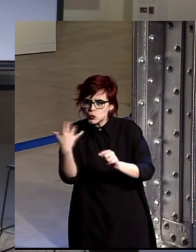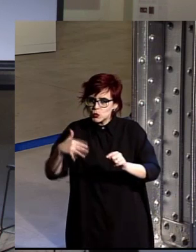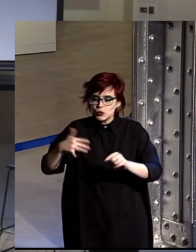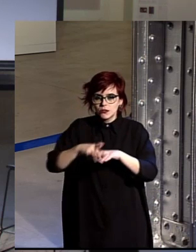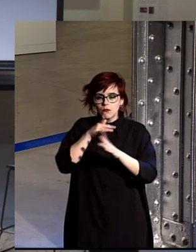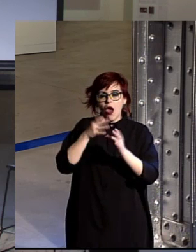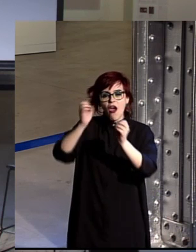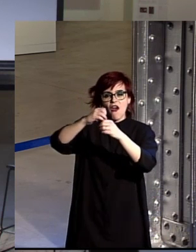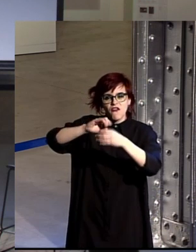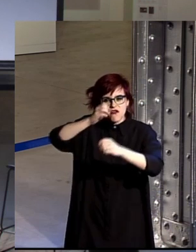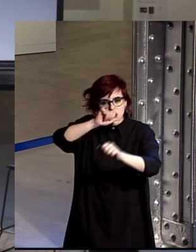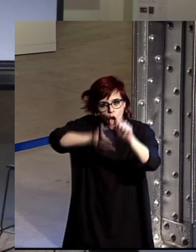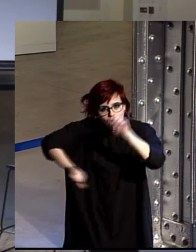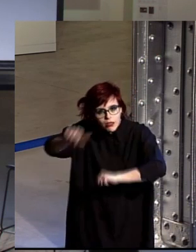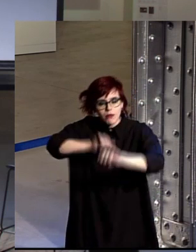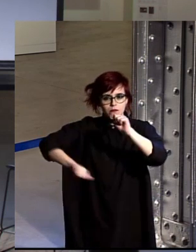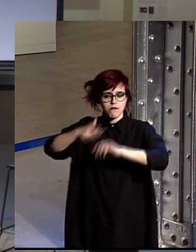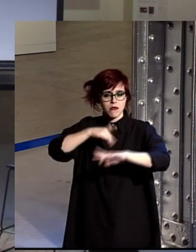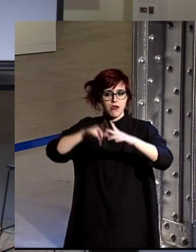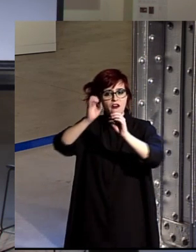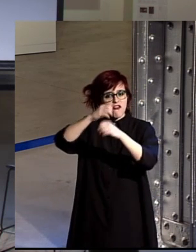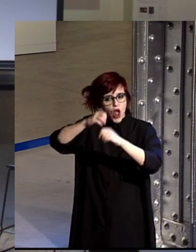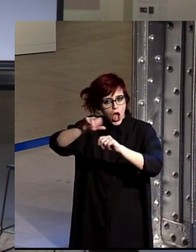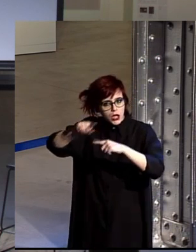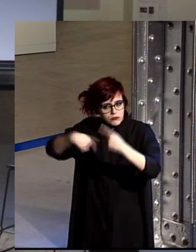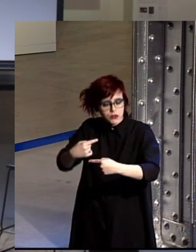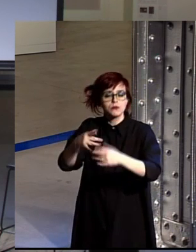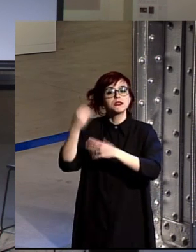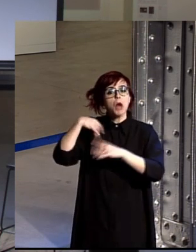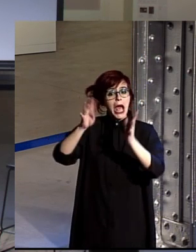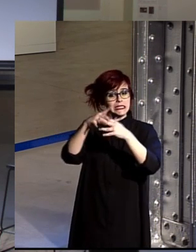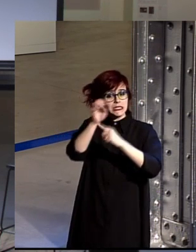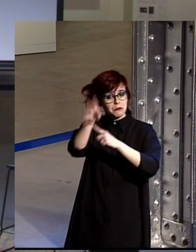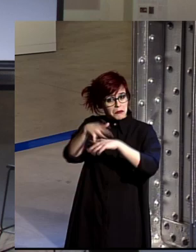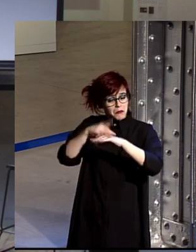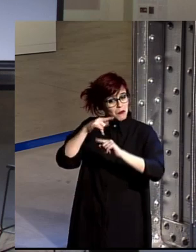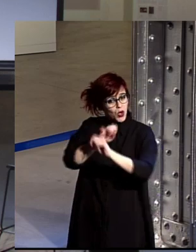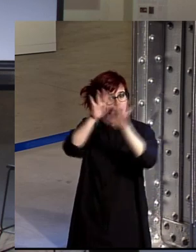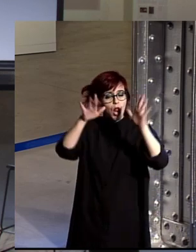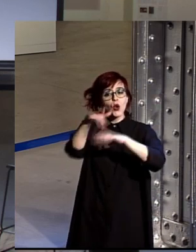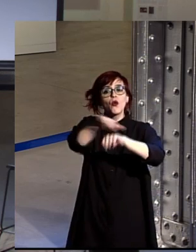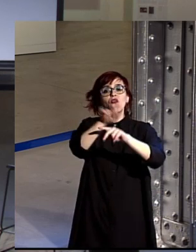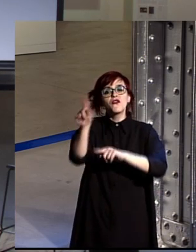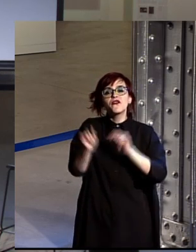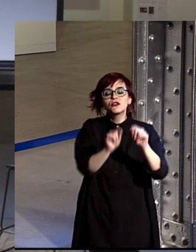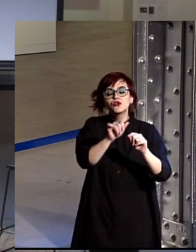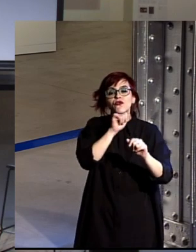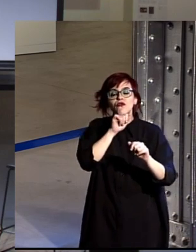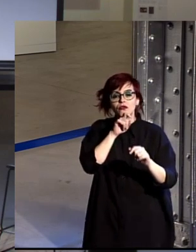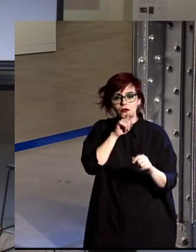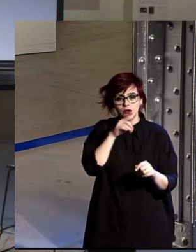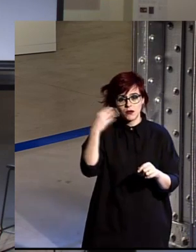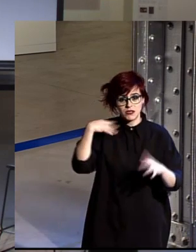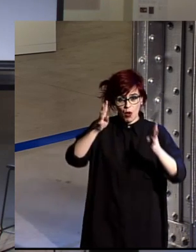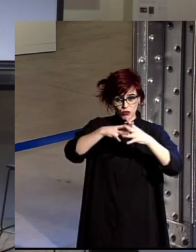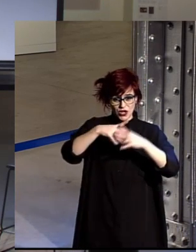bioquímica, en biología y en evolución. Aquí tenéis algunos ejemplos, estos son esquemas, y aquí veis el aspecto que tienen algunos virus, ¿de acuerdo? El virus del mosaico